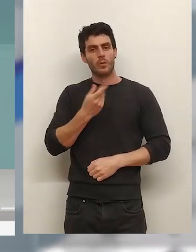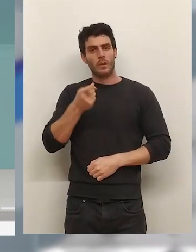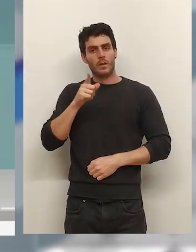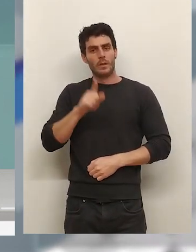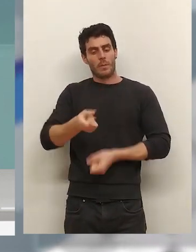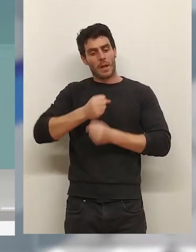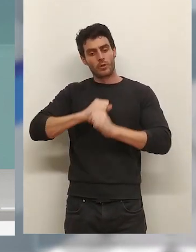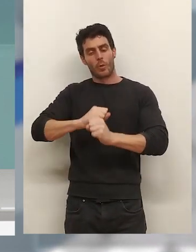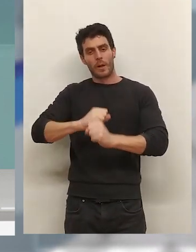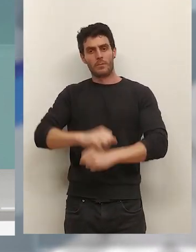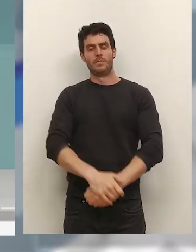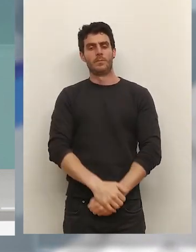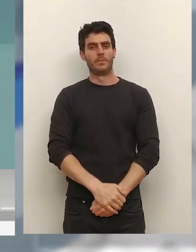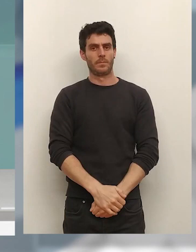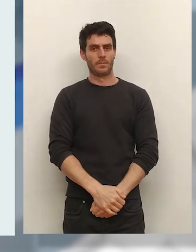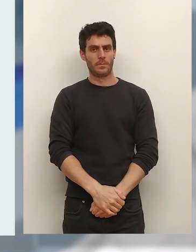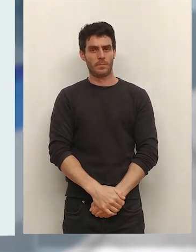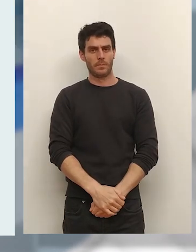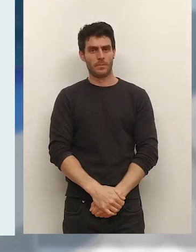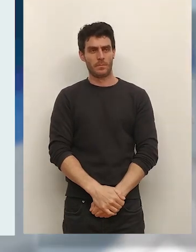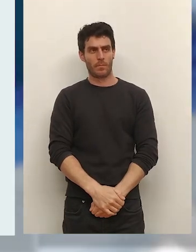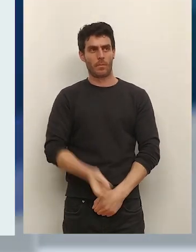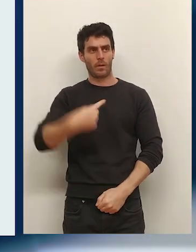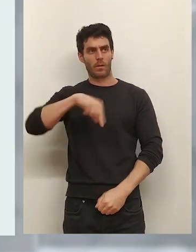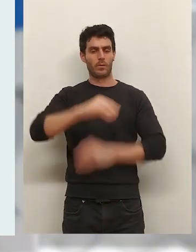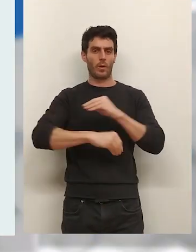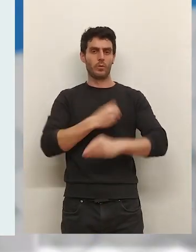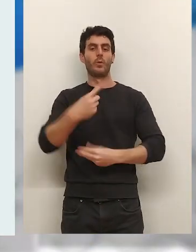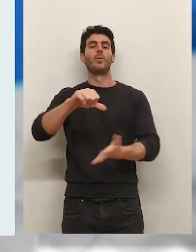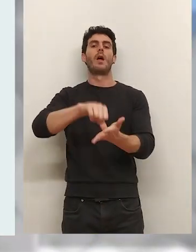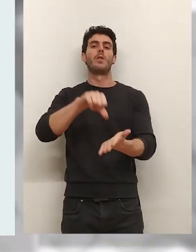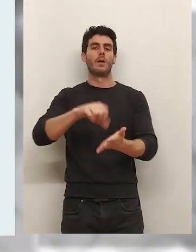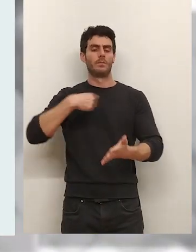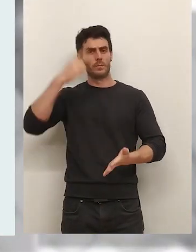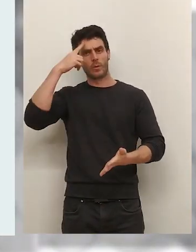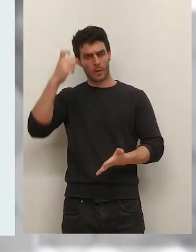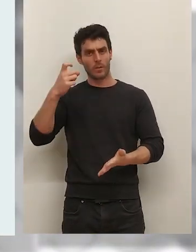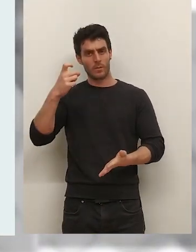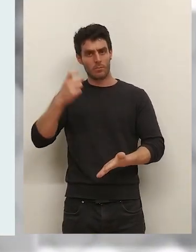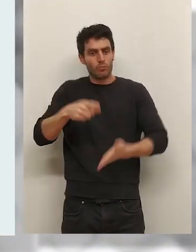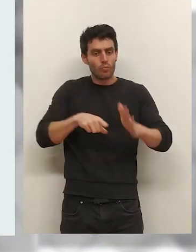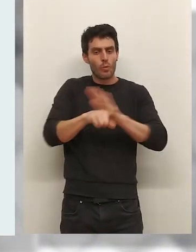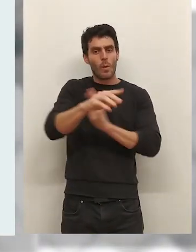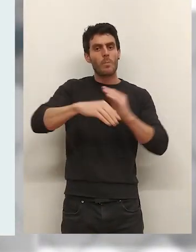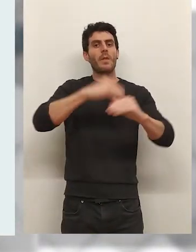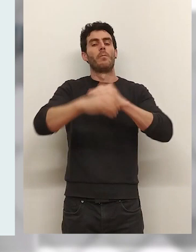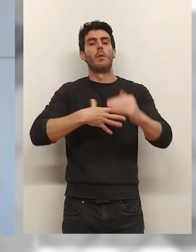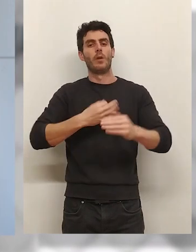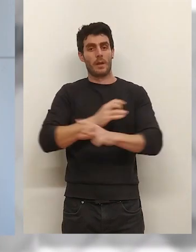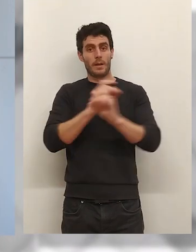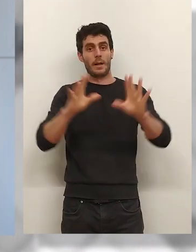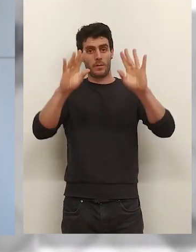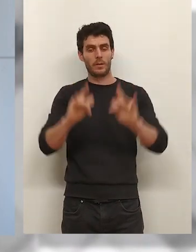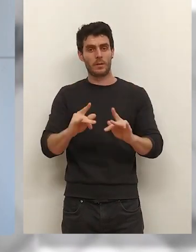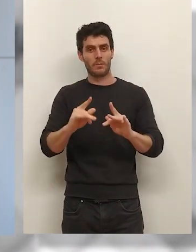de Mendoza y Conrado Escobar. Nosotros hemos hecho una ciudad que creo que se transforma, evoluciona, por